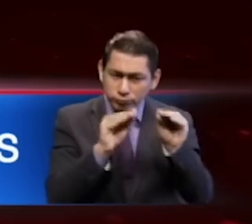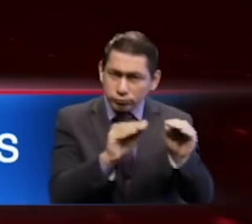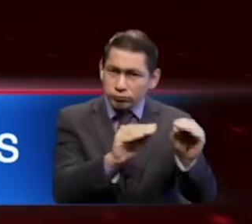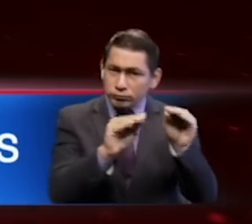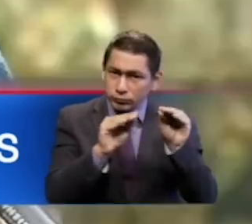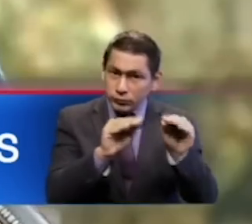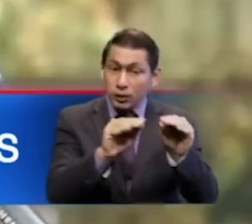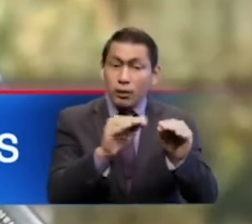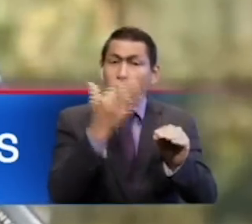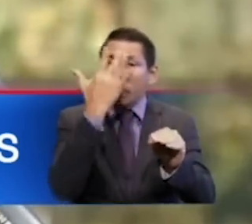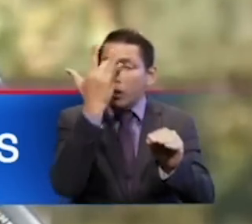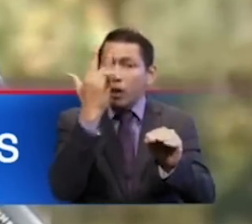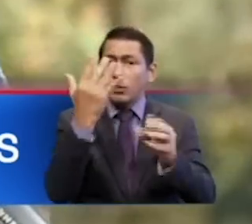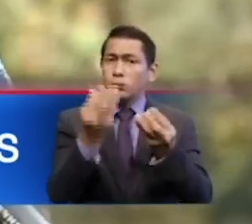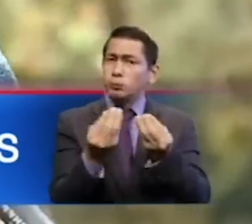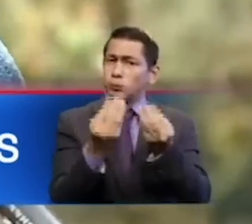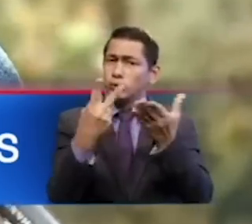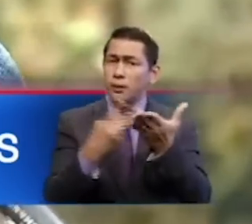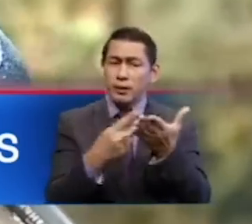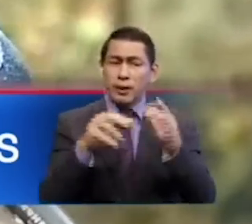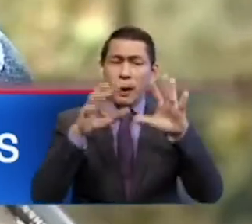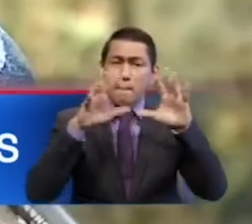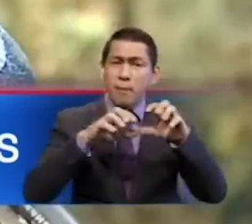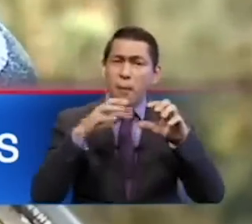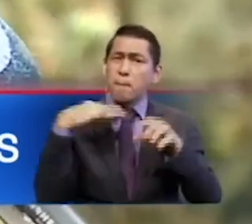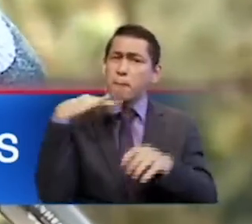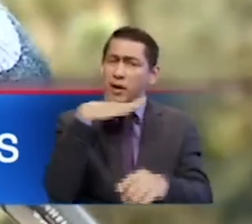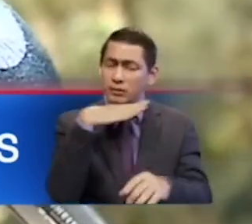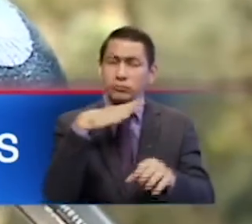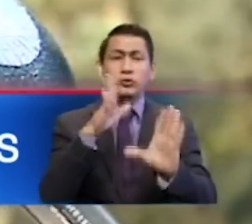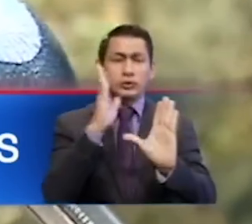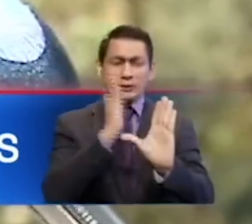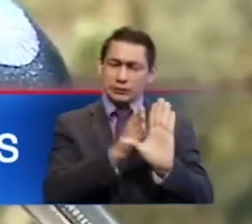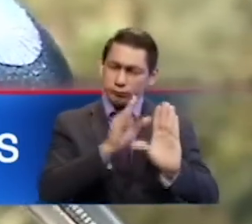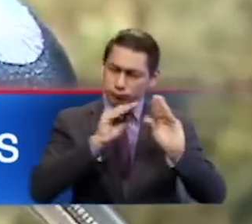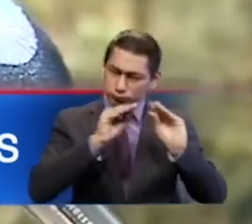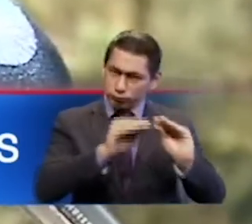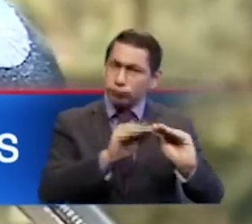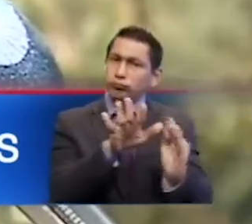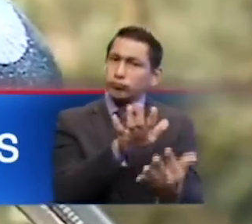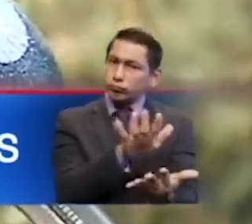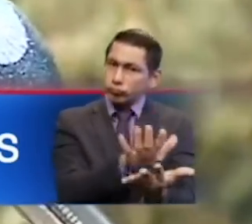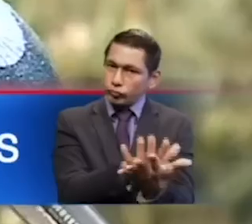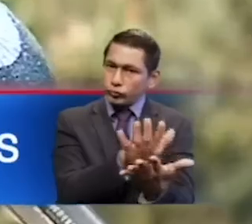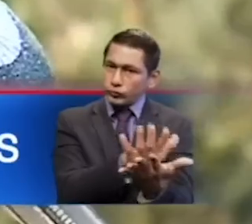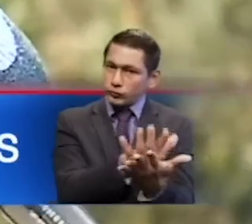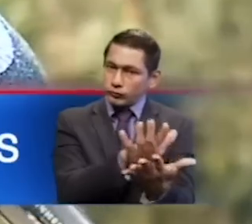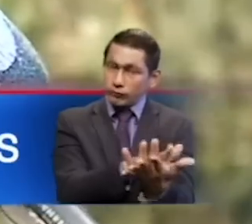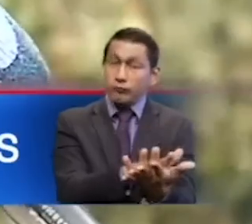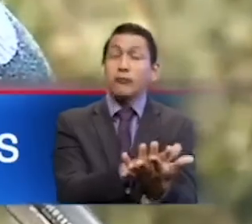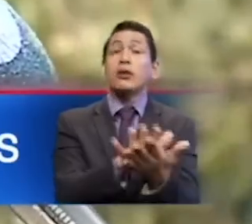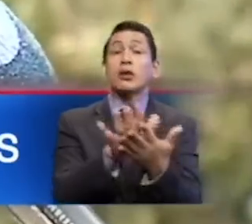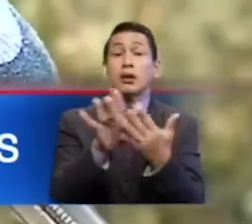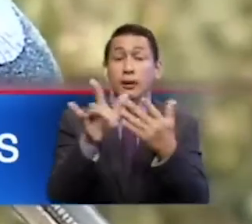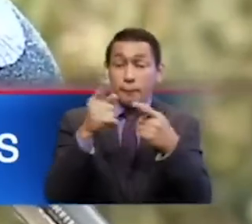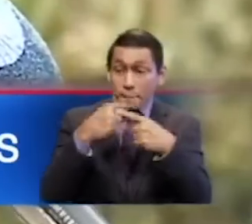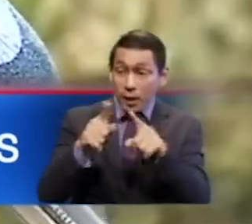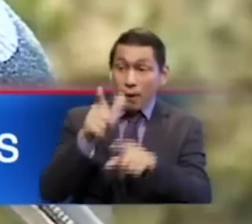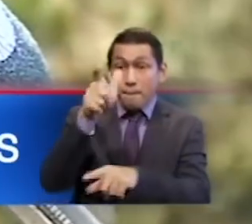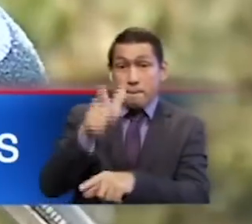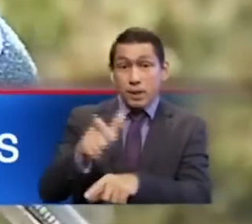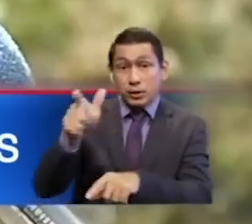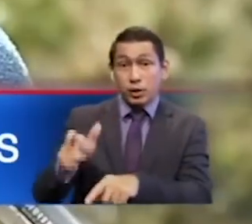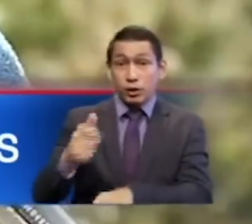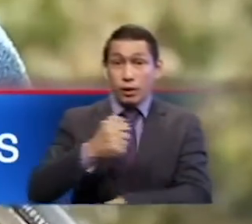de comportamiento. Les enseñamos a los dueños, a los papás de nuestros pacientes, o sea, a observar, a saber identificar cuando